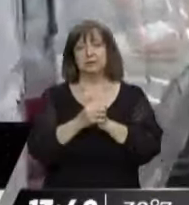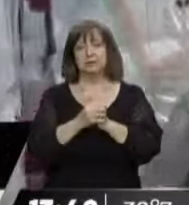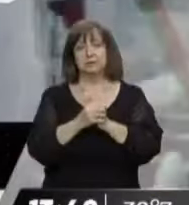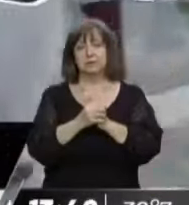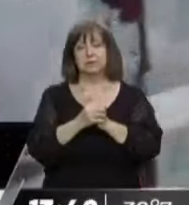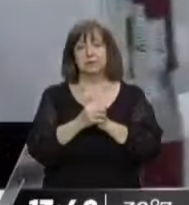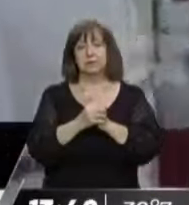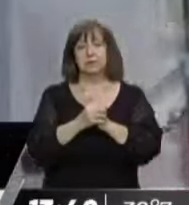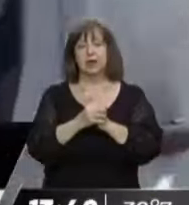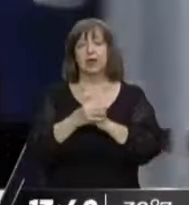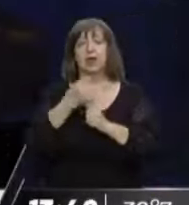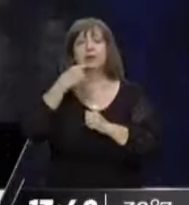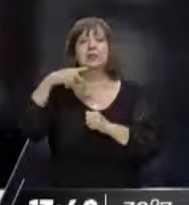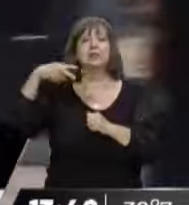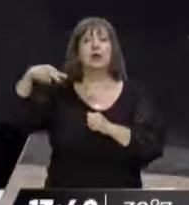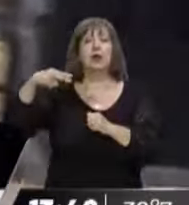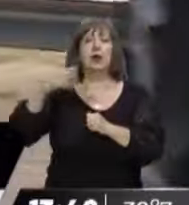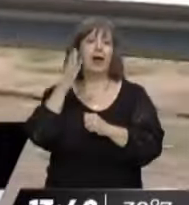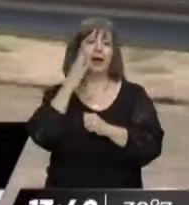favor.